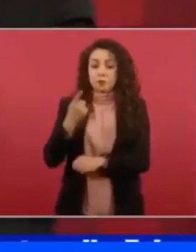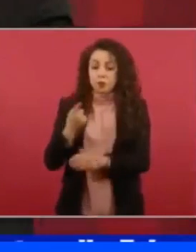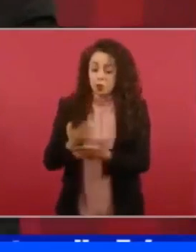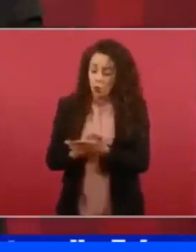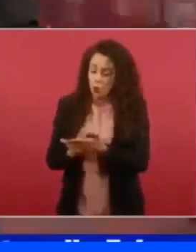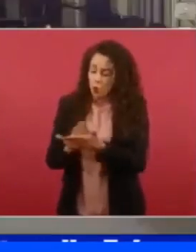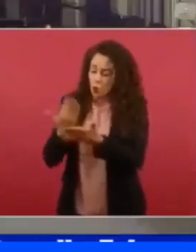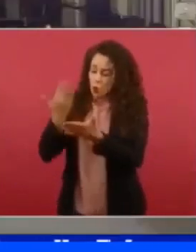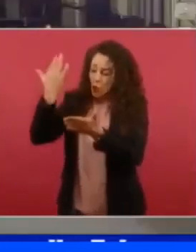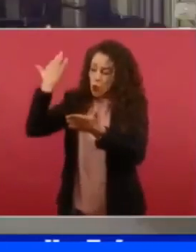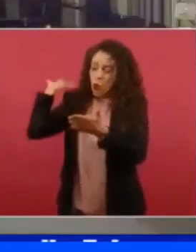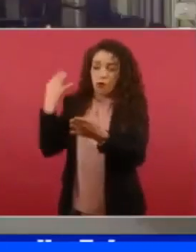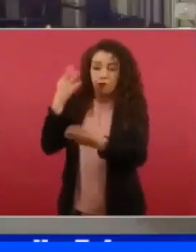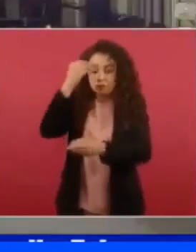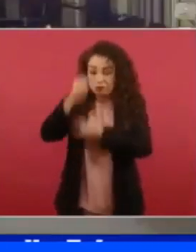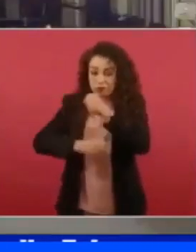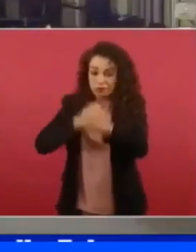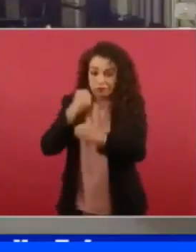han estado